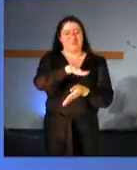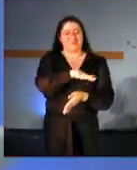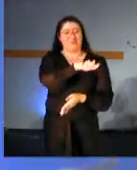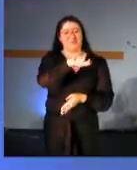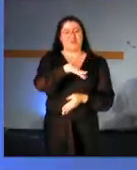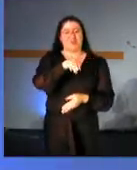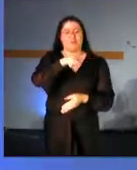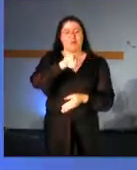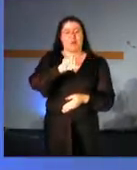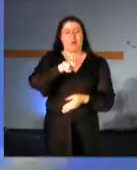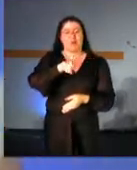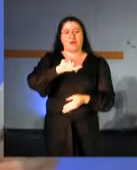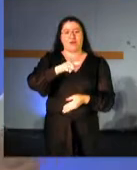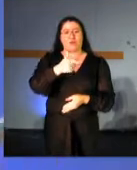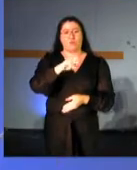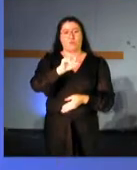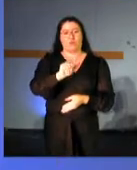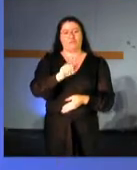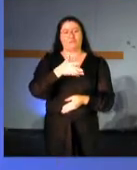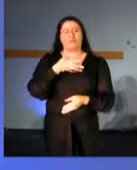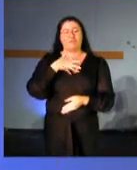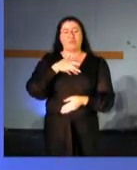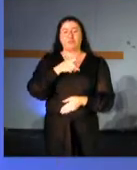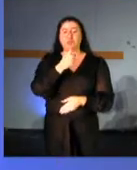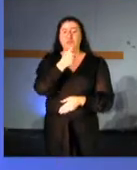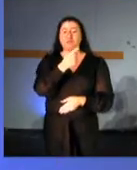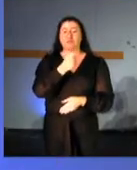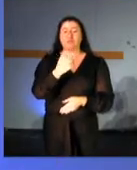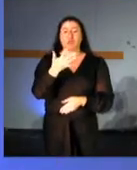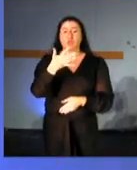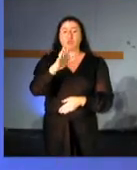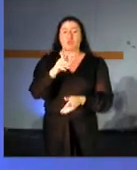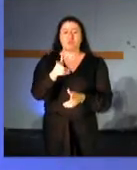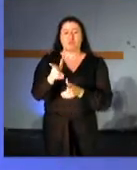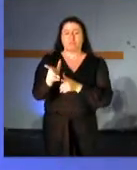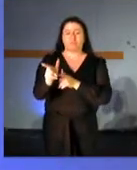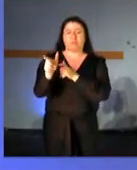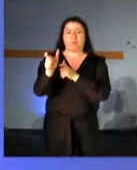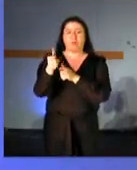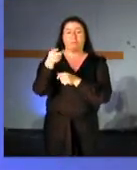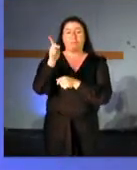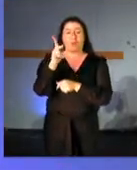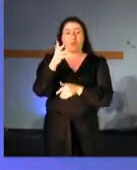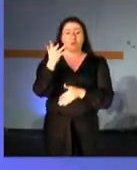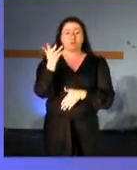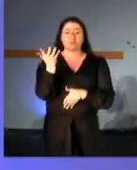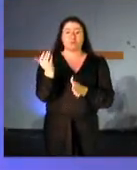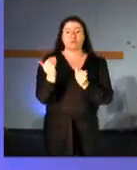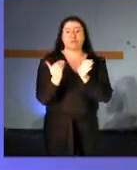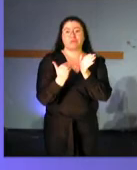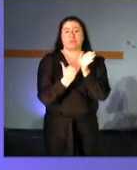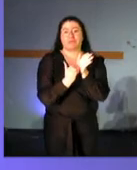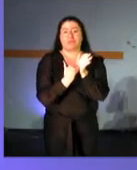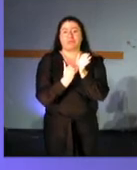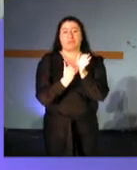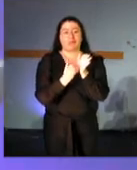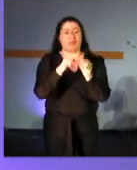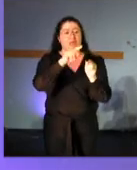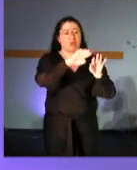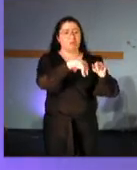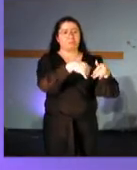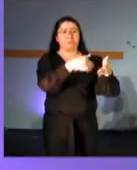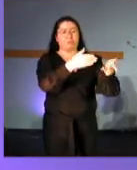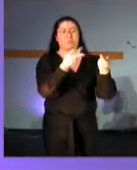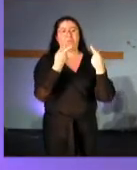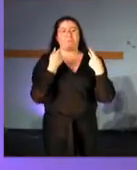eran 110 fusiles, pero fueron 5.000 los que se retiraron, pobladores